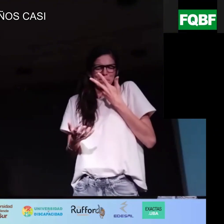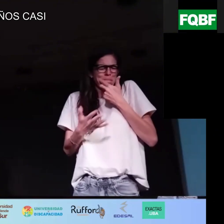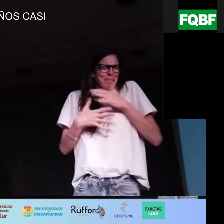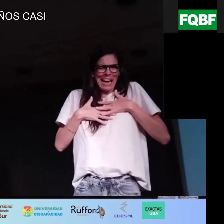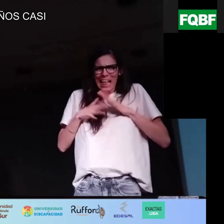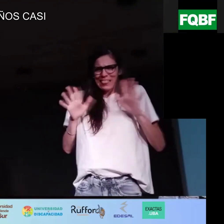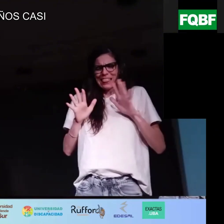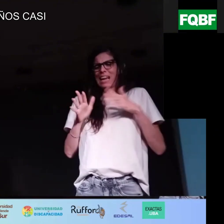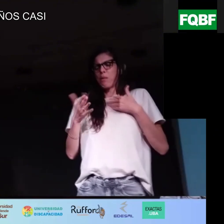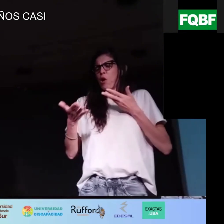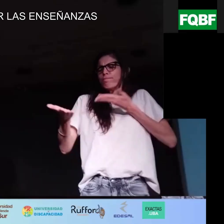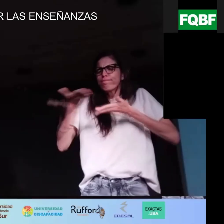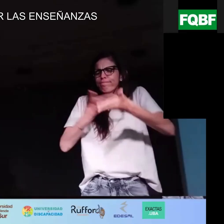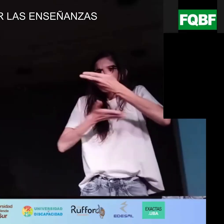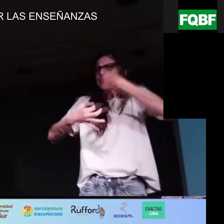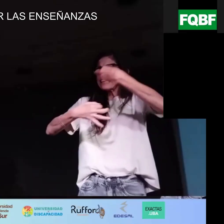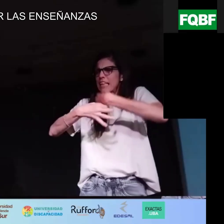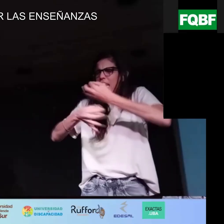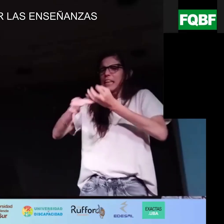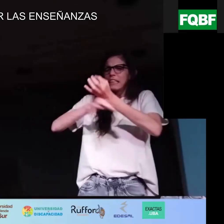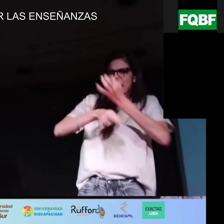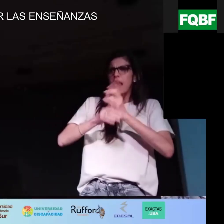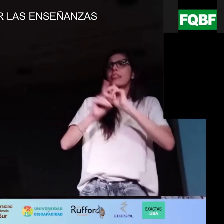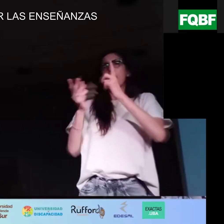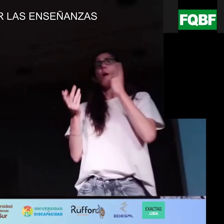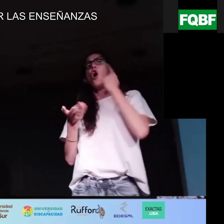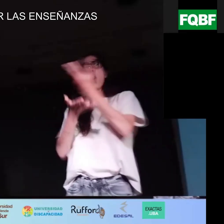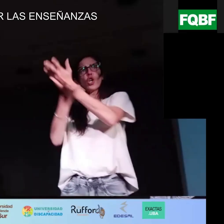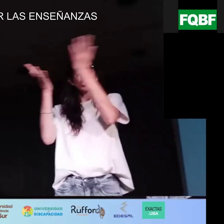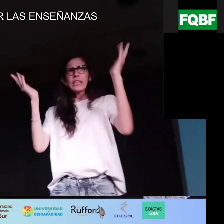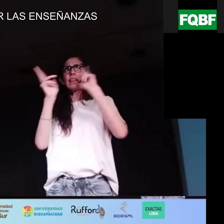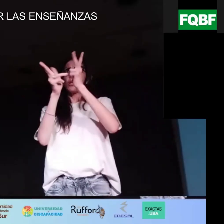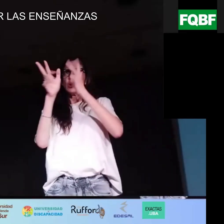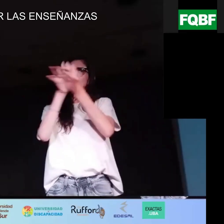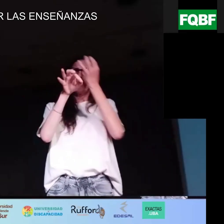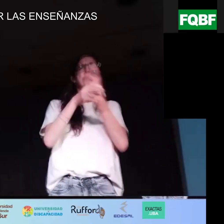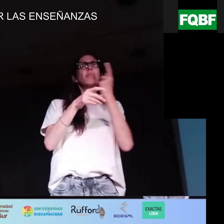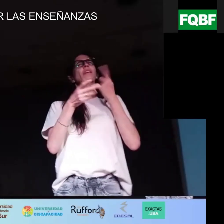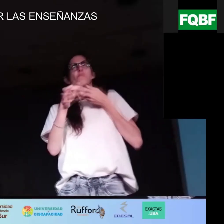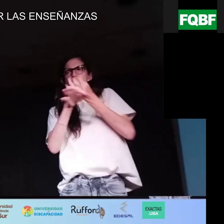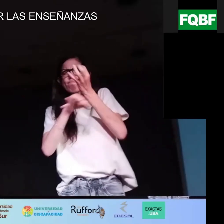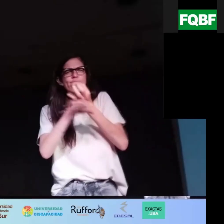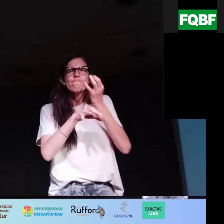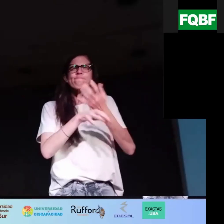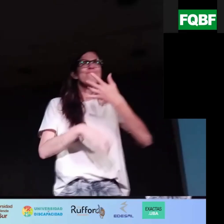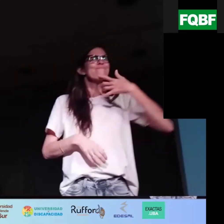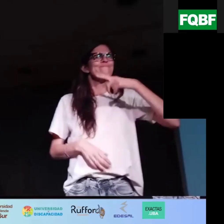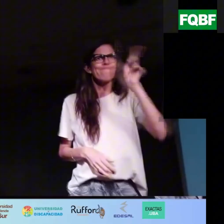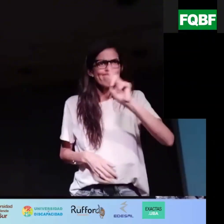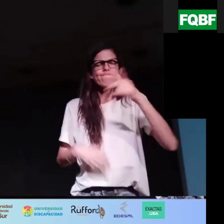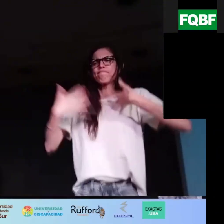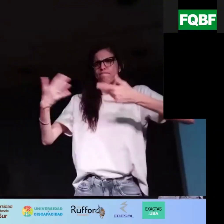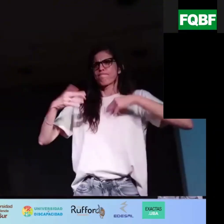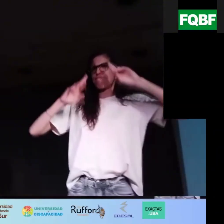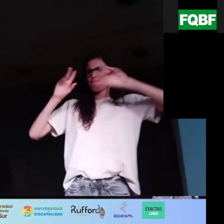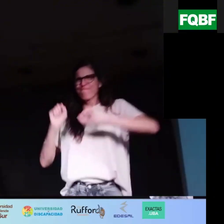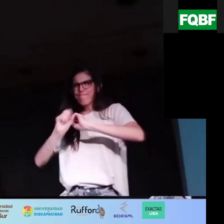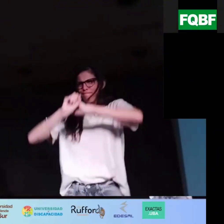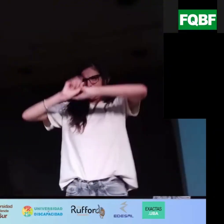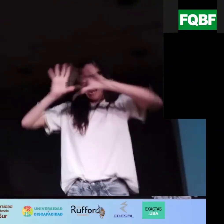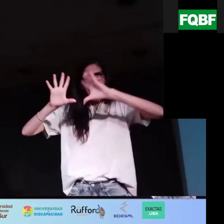años, casi. Me encanta esto de compartir las enseñanzas,